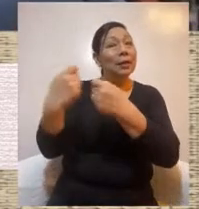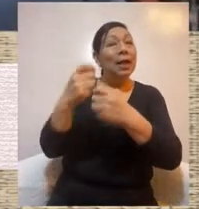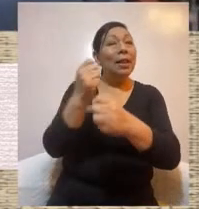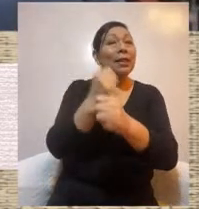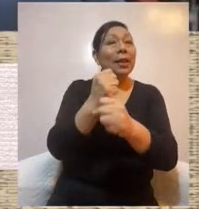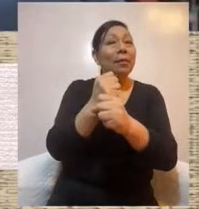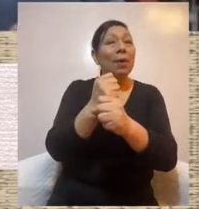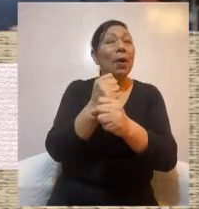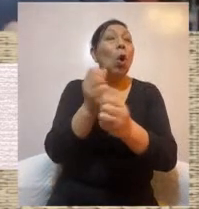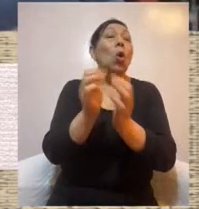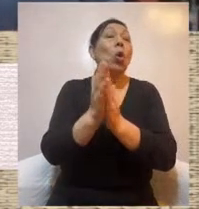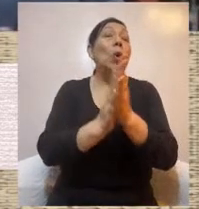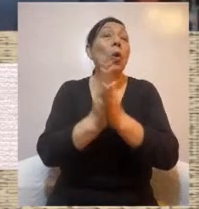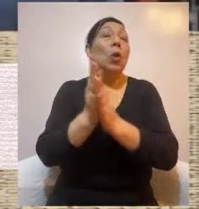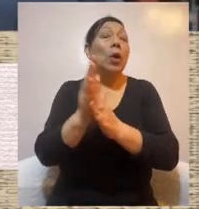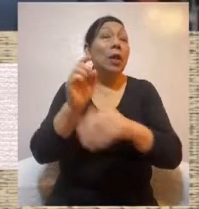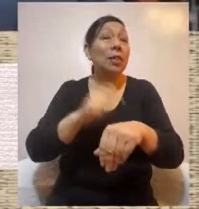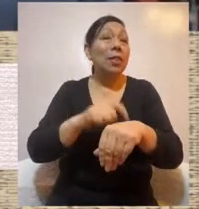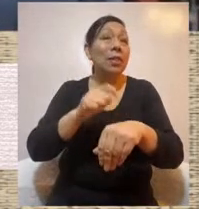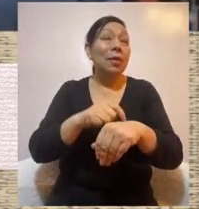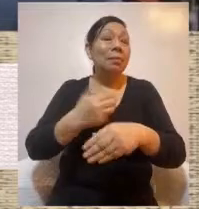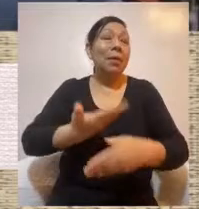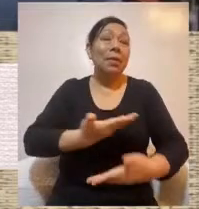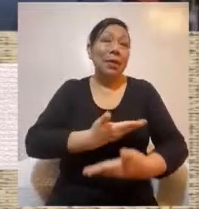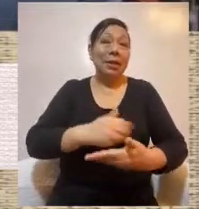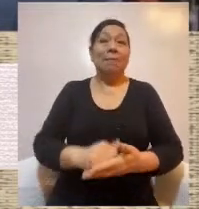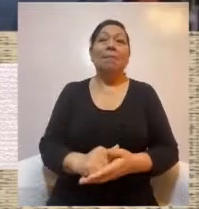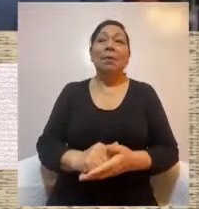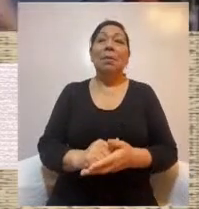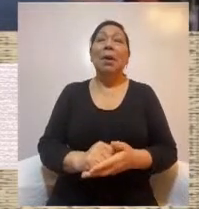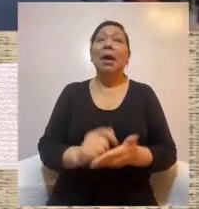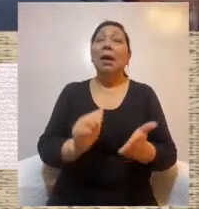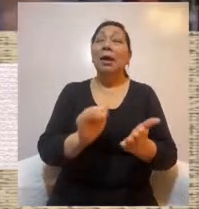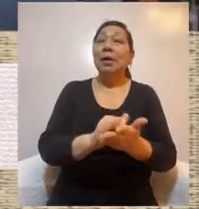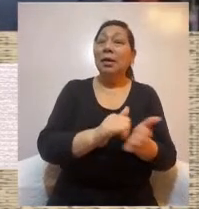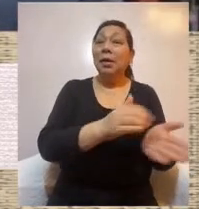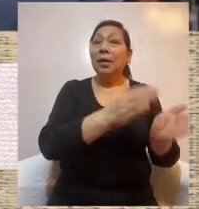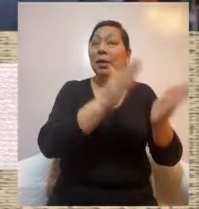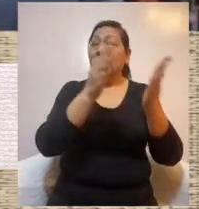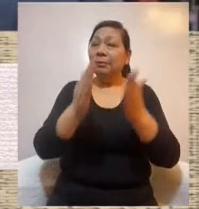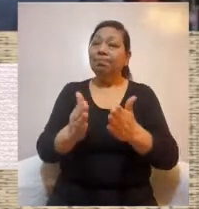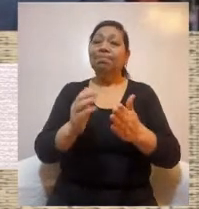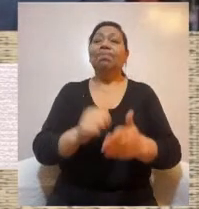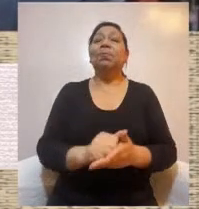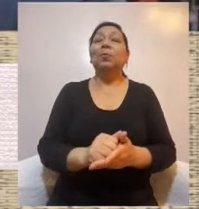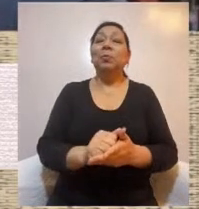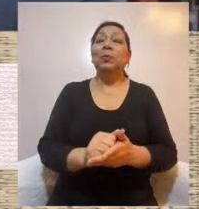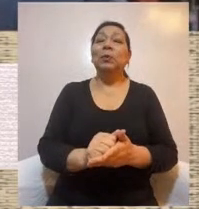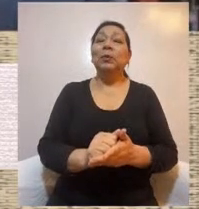les obliga a laborar pese a encontrarse dentro del periodo de lactancia materna, ¿no? Mientras que la sala